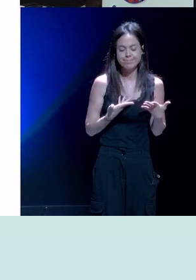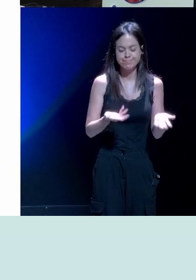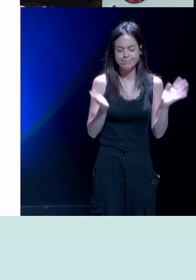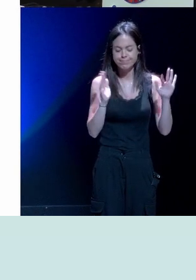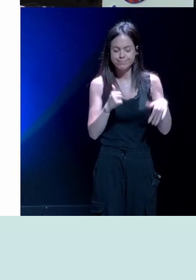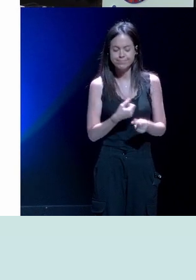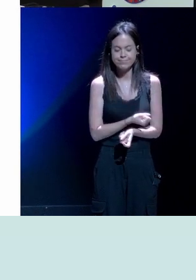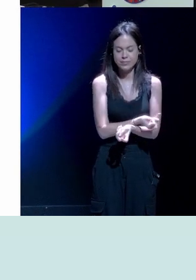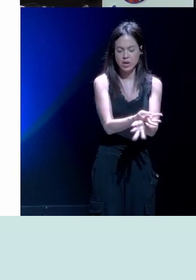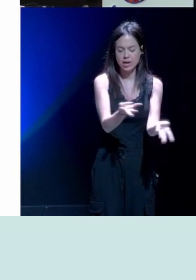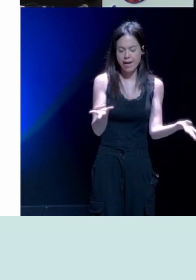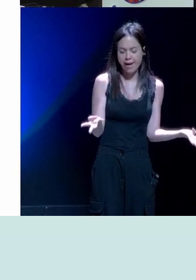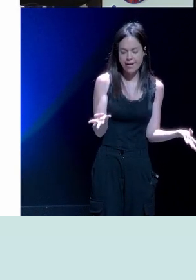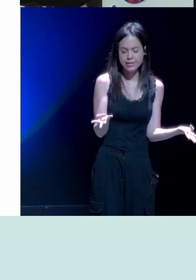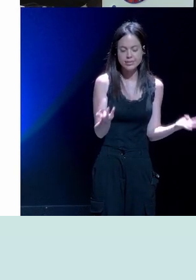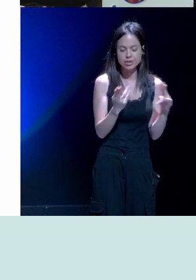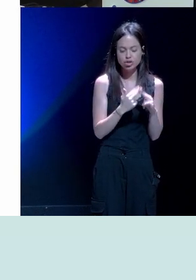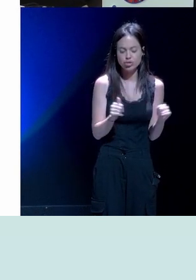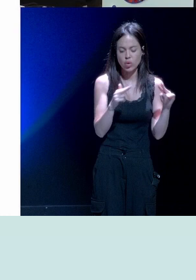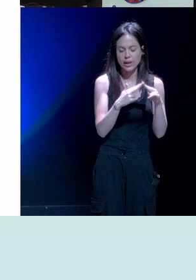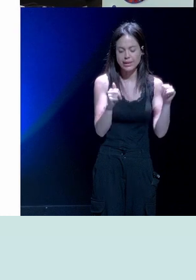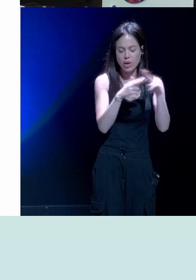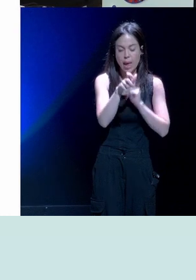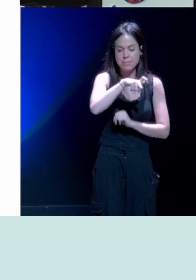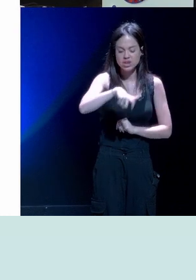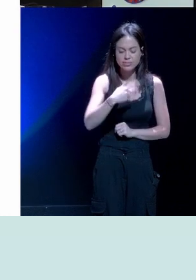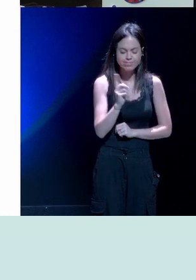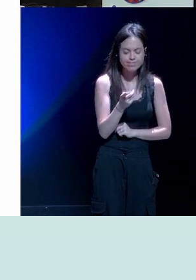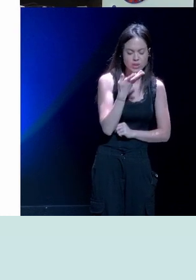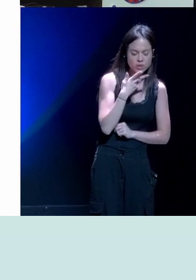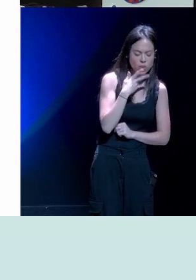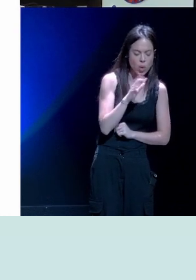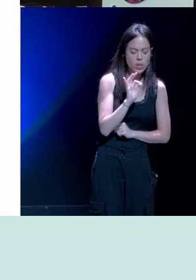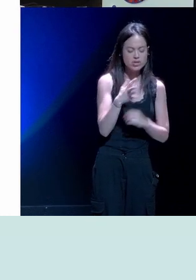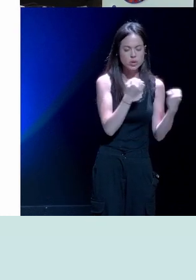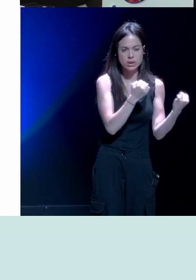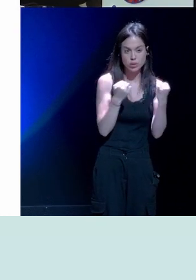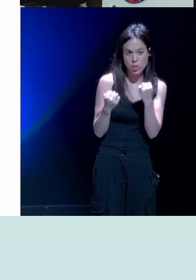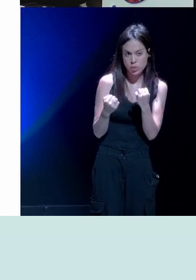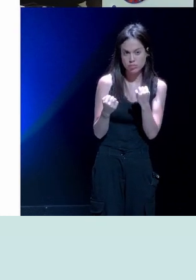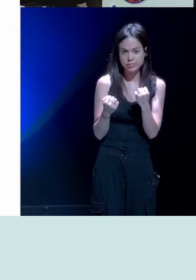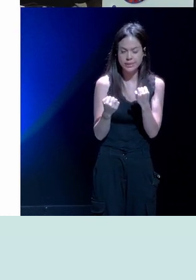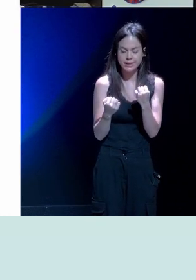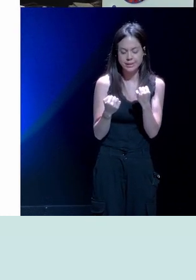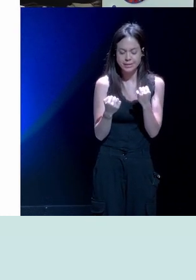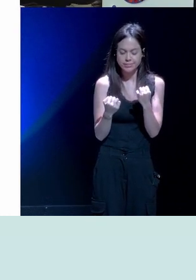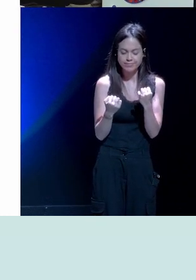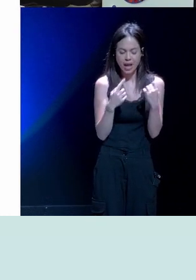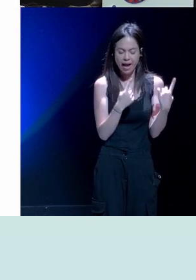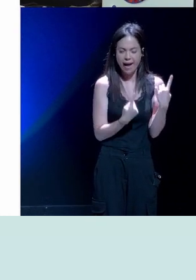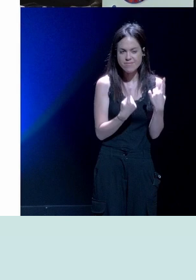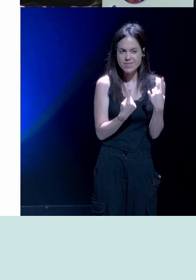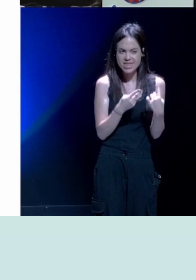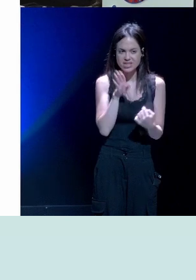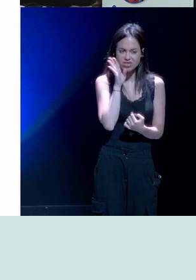hacia las otras categorías, hacia quienes no se conoce y hacia las instituciones que a veces son consideradas como